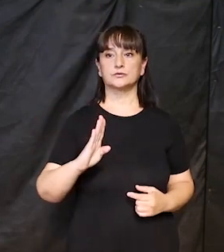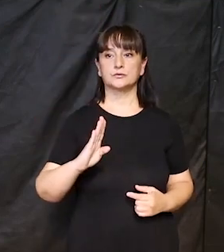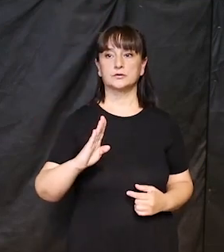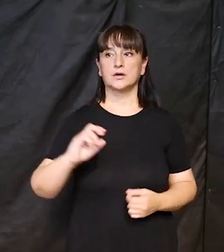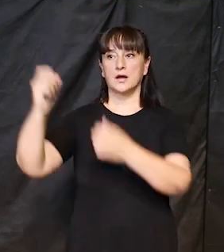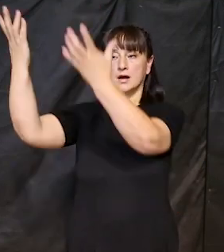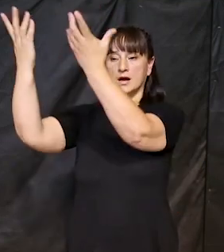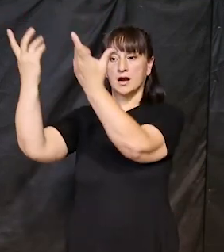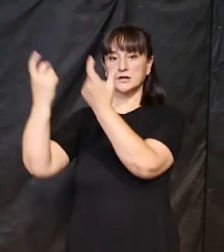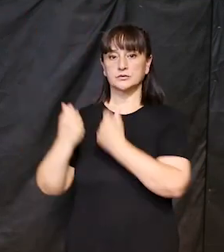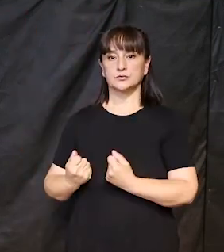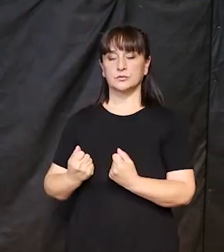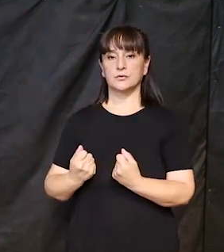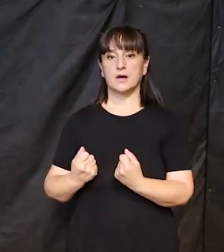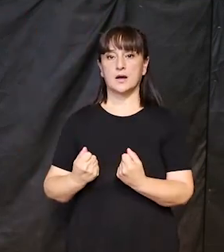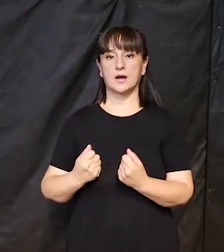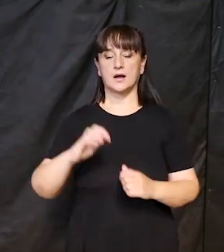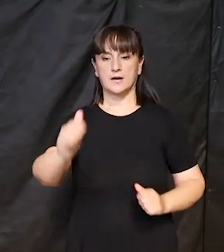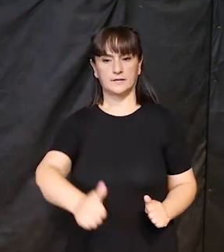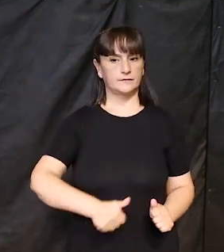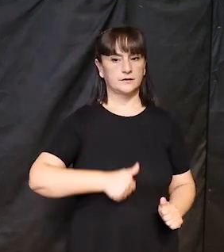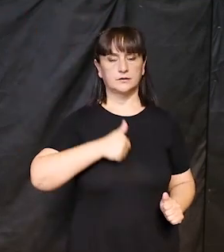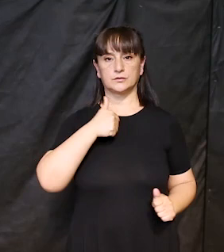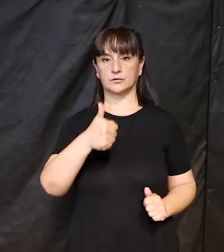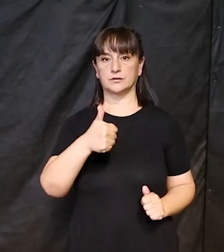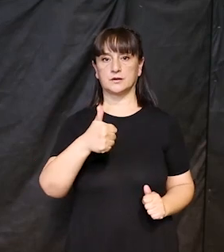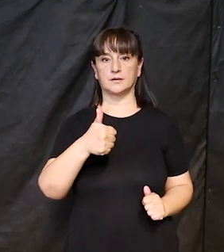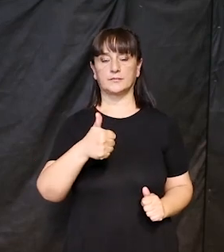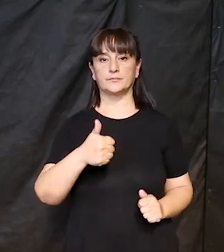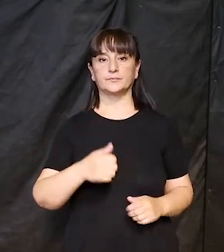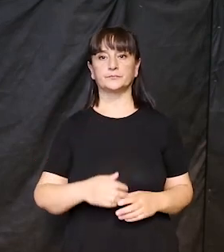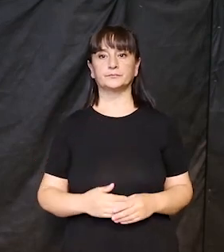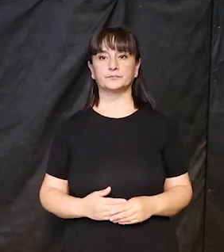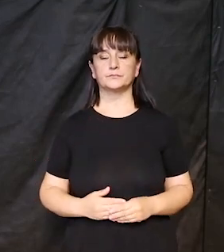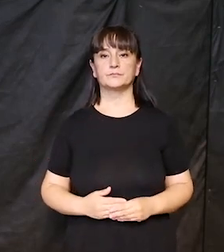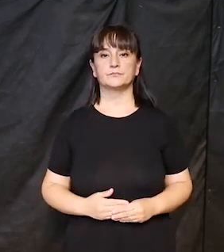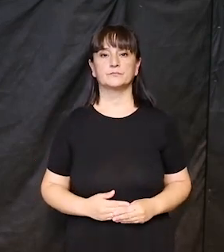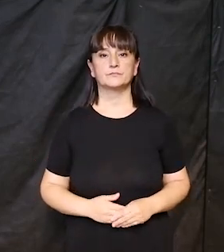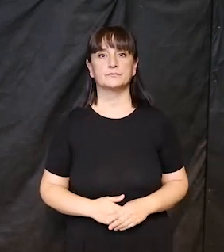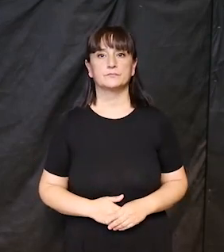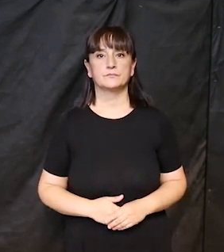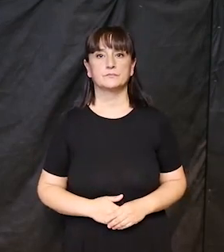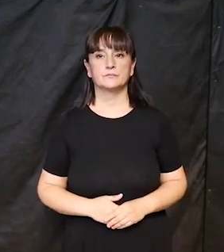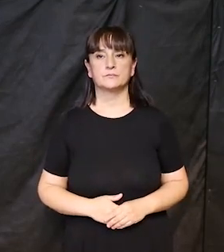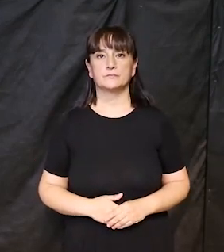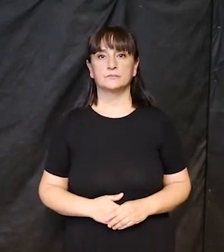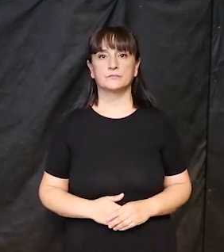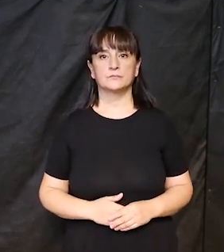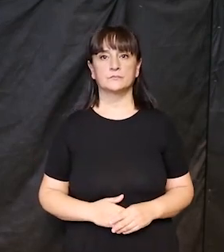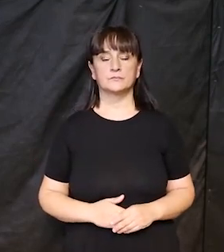y vas a salir victorioso medio no lo pudo creer en un principio no se dio cuenta en un